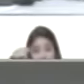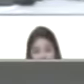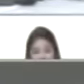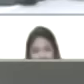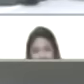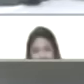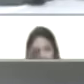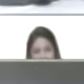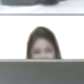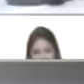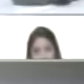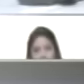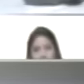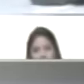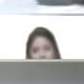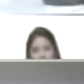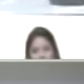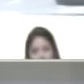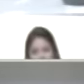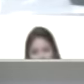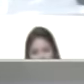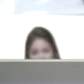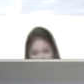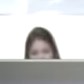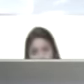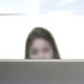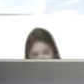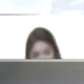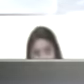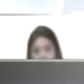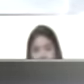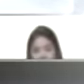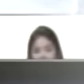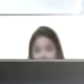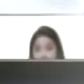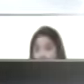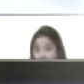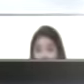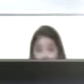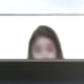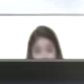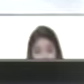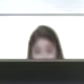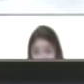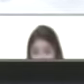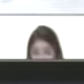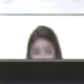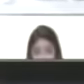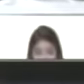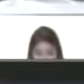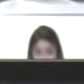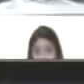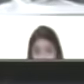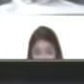judicial Rodeo 2. Estas personas han estado, y